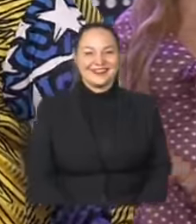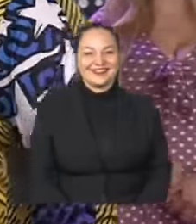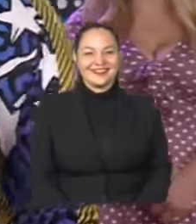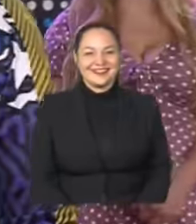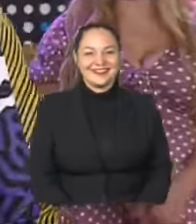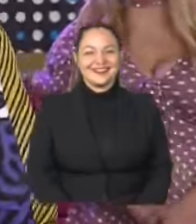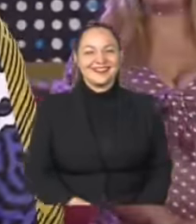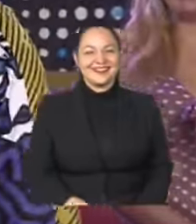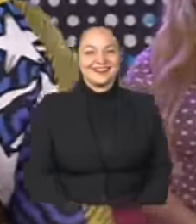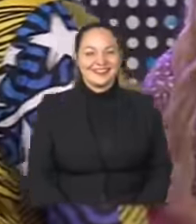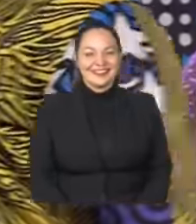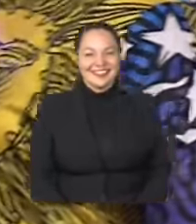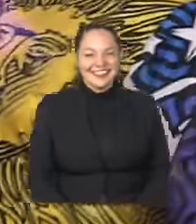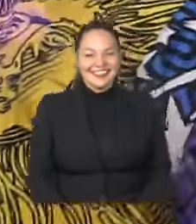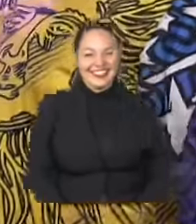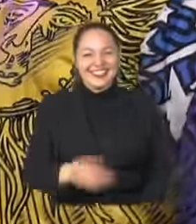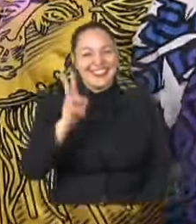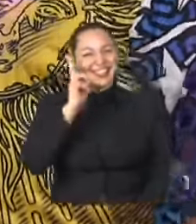Ahí va. Uno.